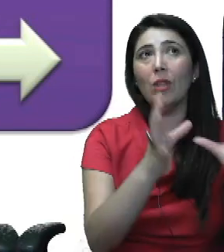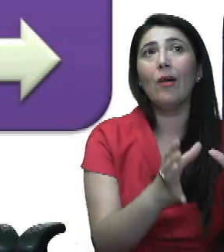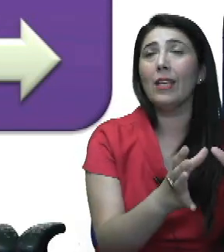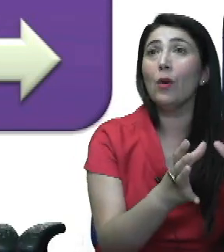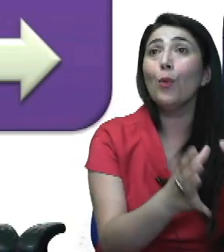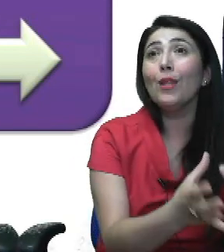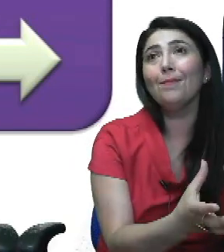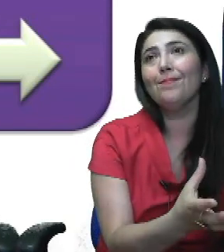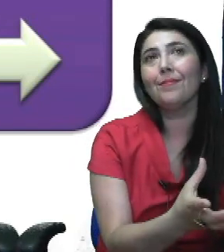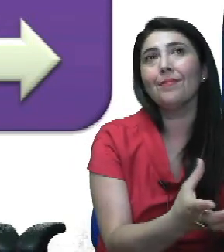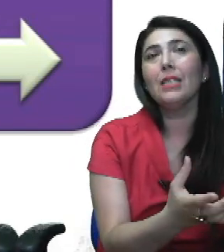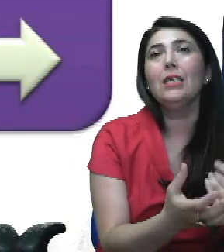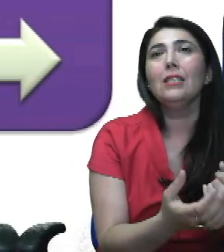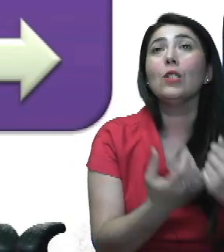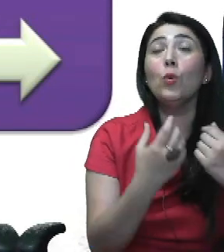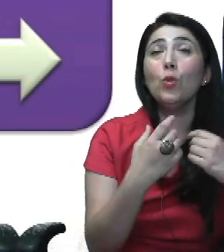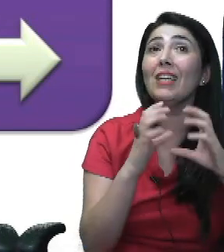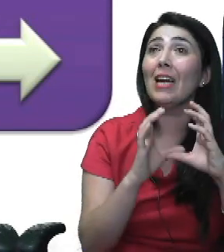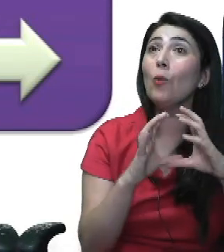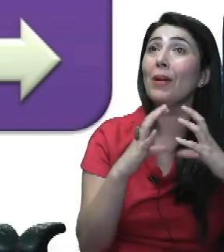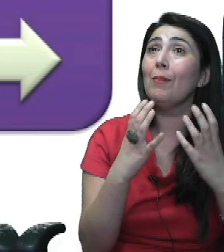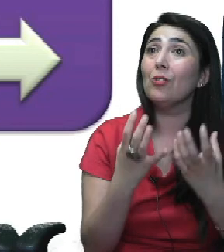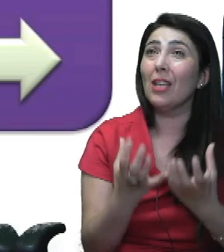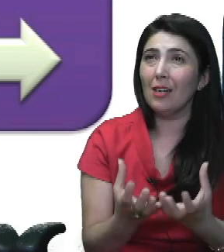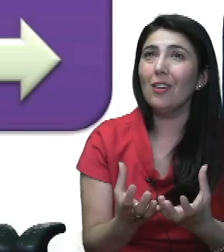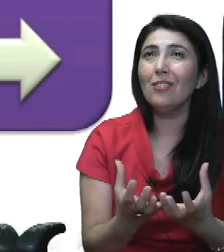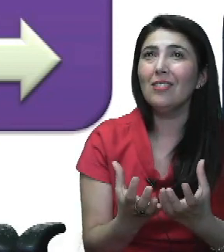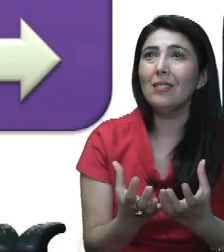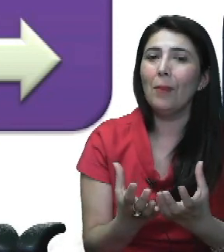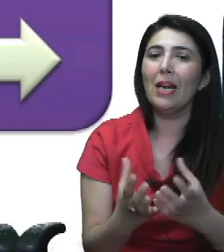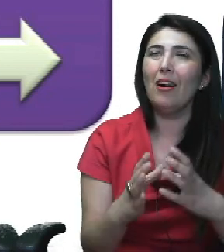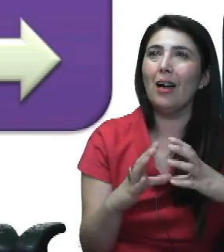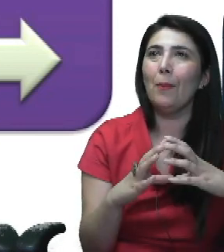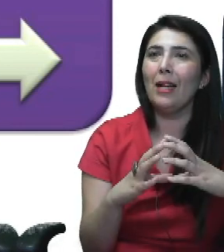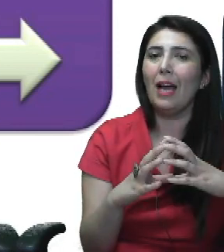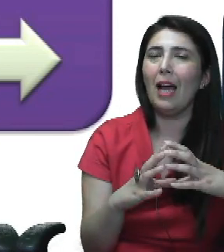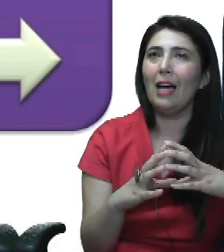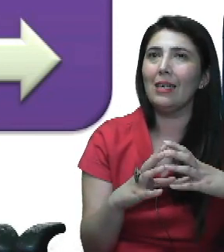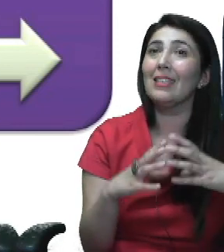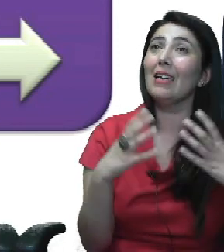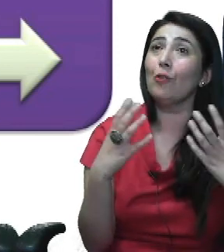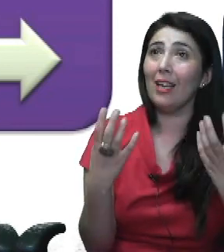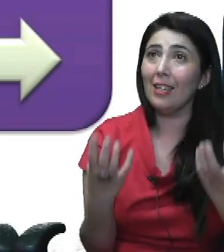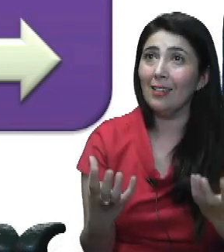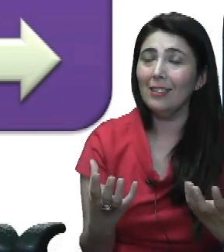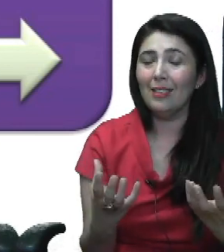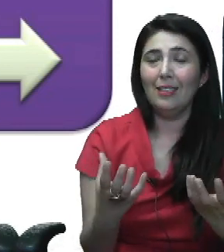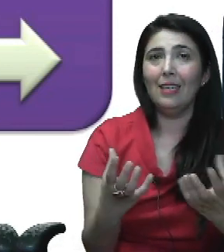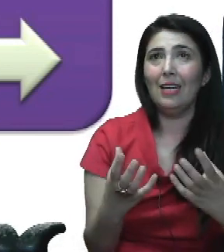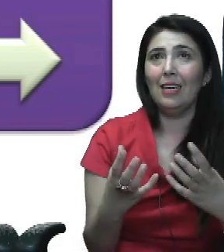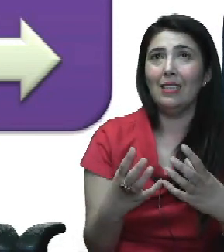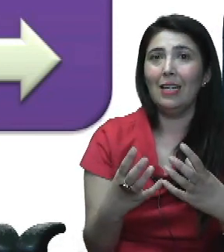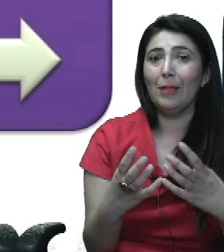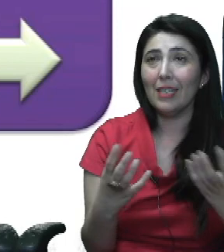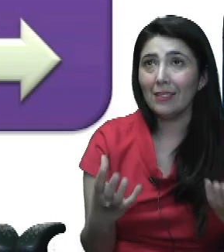el cuidado de quienes cuidan, segundo, brindar acompañamiento técnico para hacer el abordaje